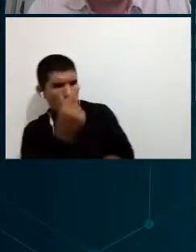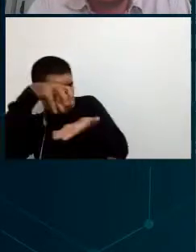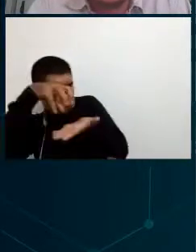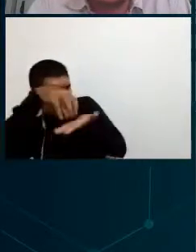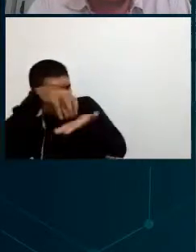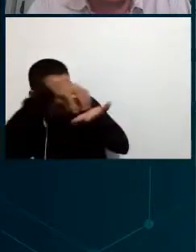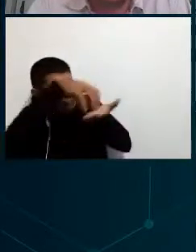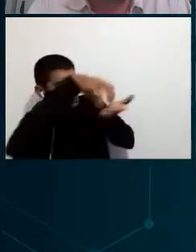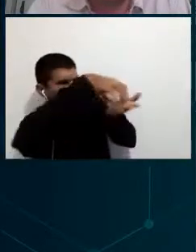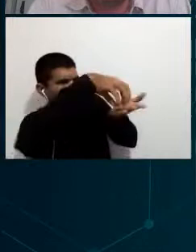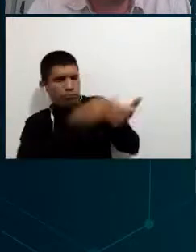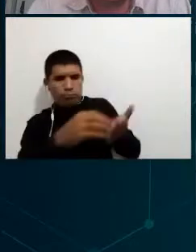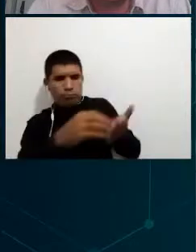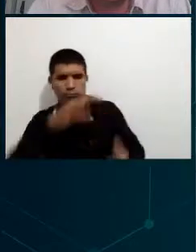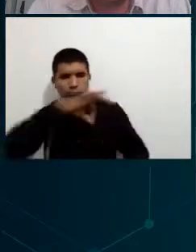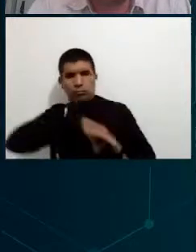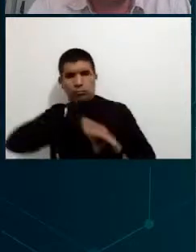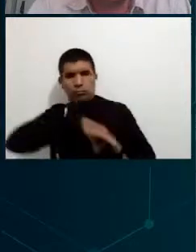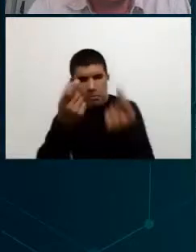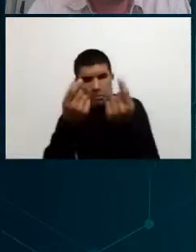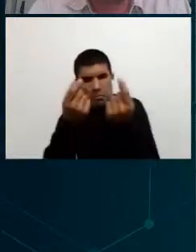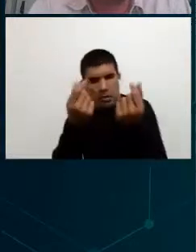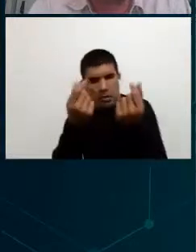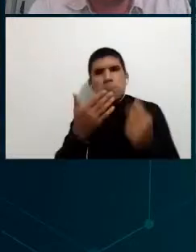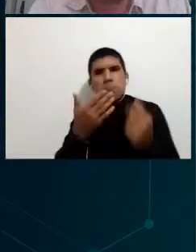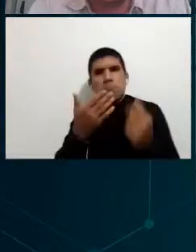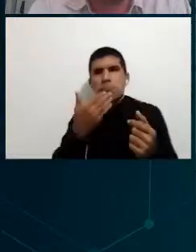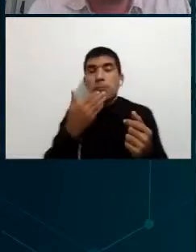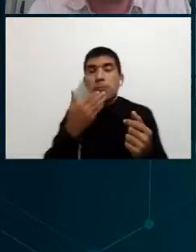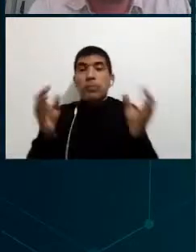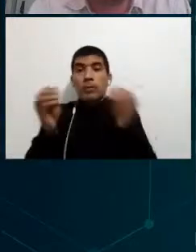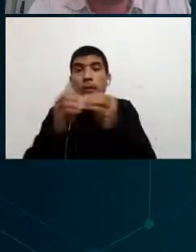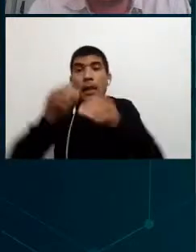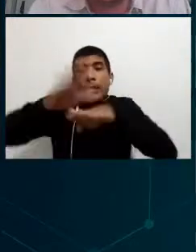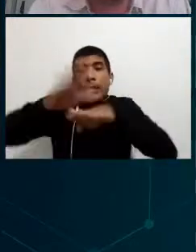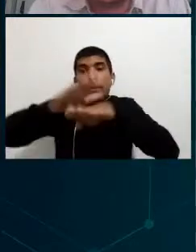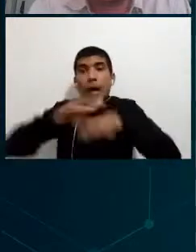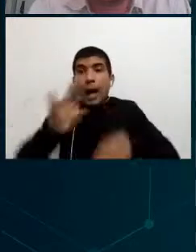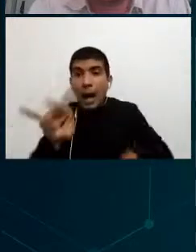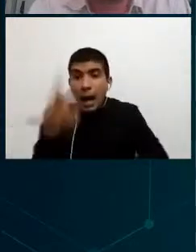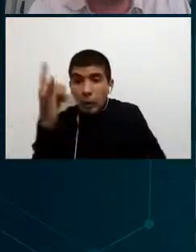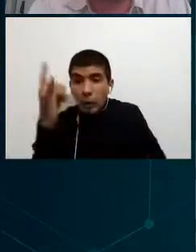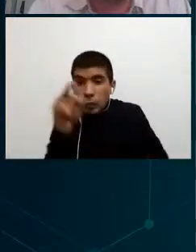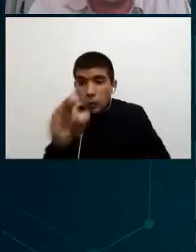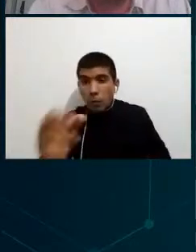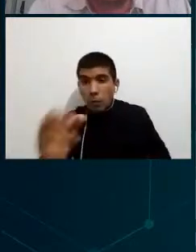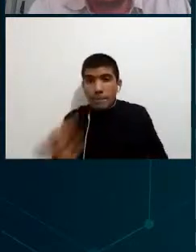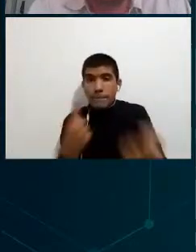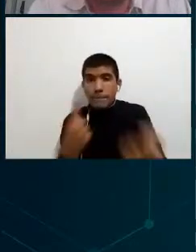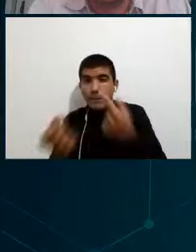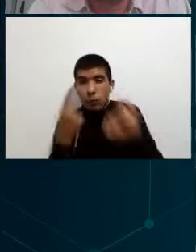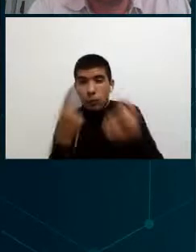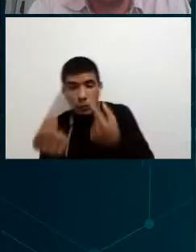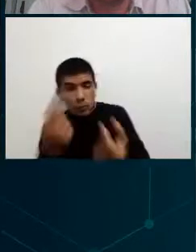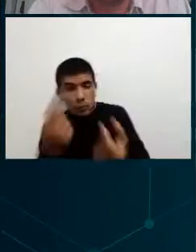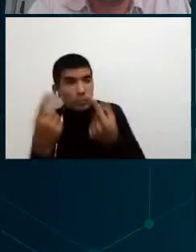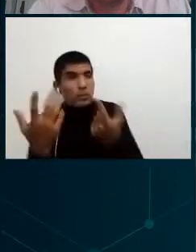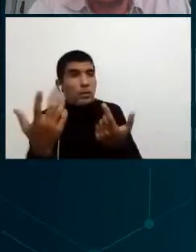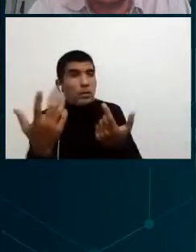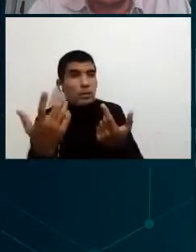Recuerden que si hay algún tipo de preguntas, inquietudes, vamos a estar en la sala 2, transformación del café de